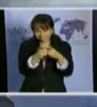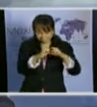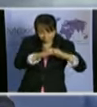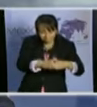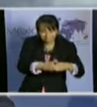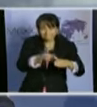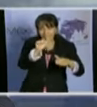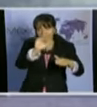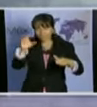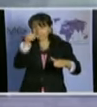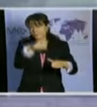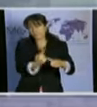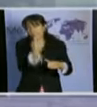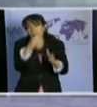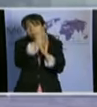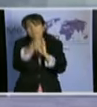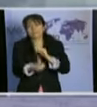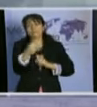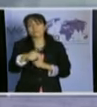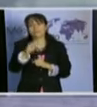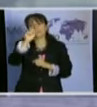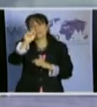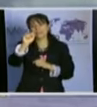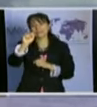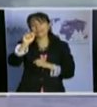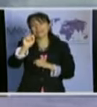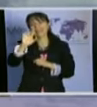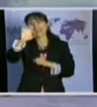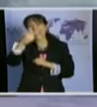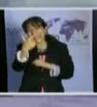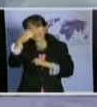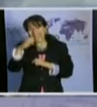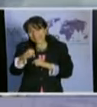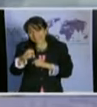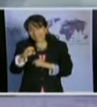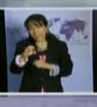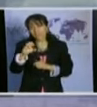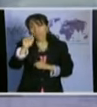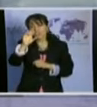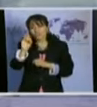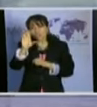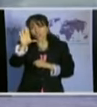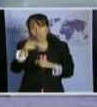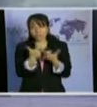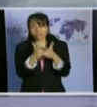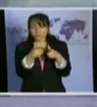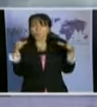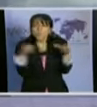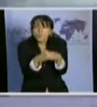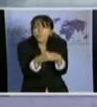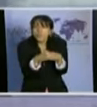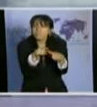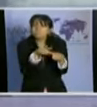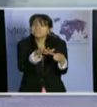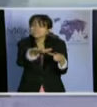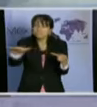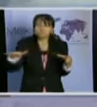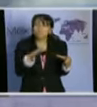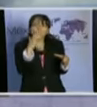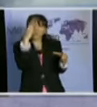como ejemplo, que se llama GESOC. Es una organización pequeña, no muy conocida, pero que trabaja con